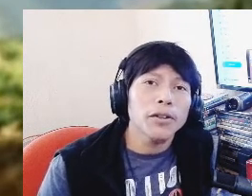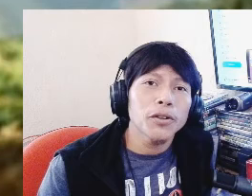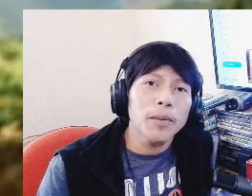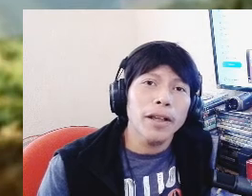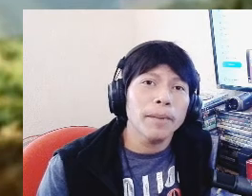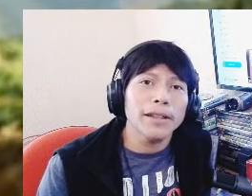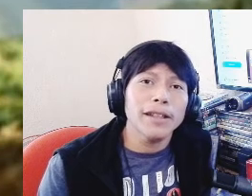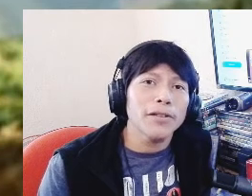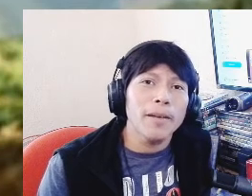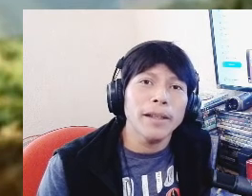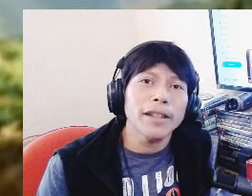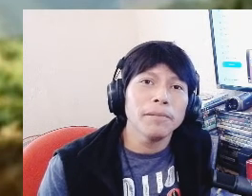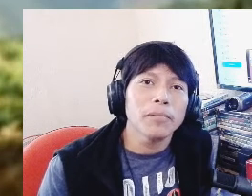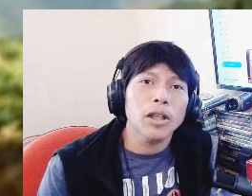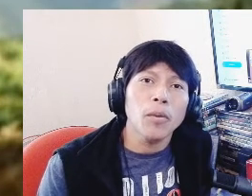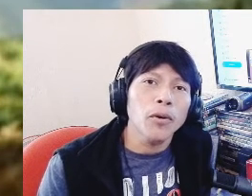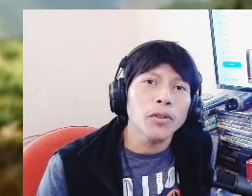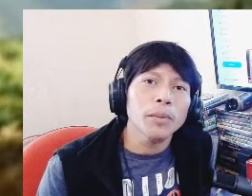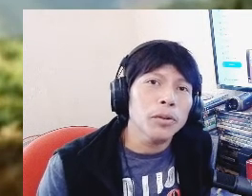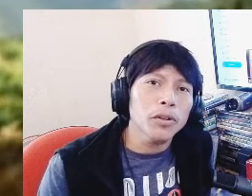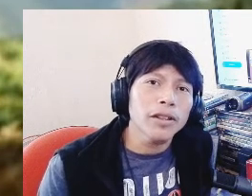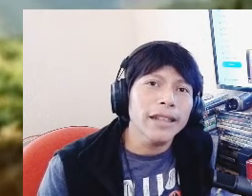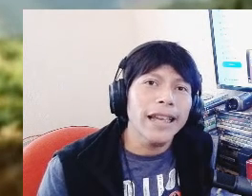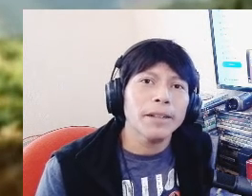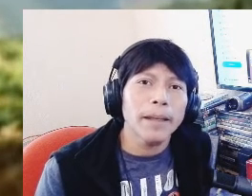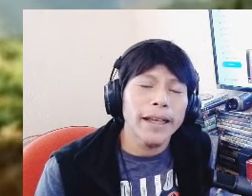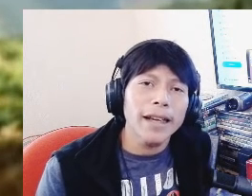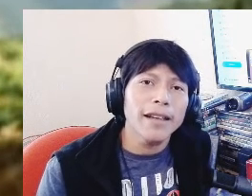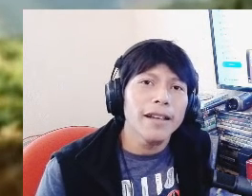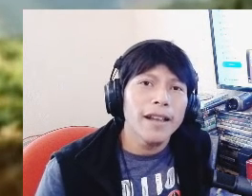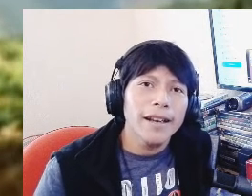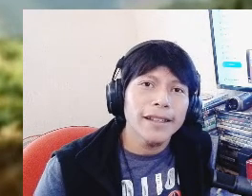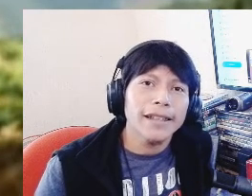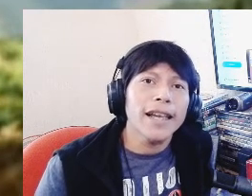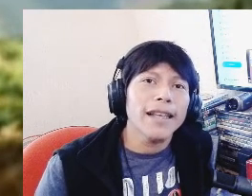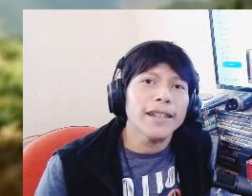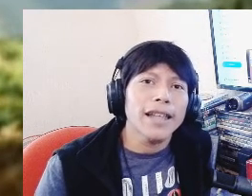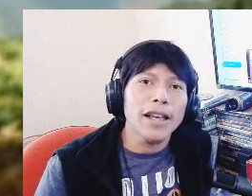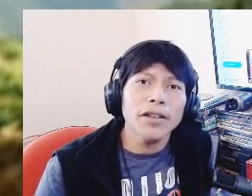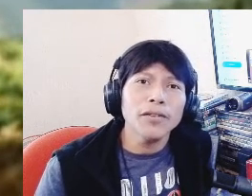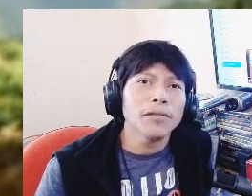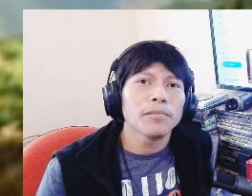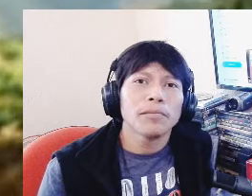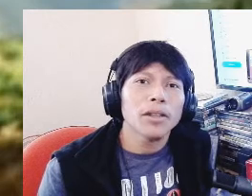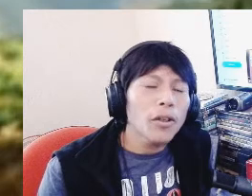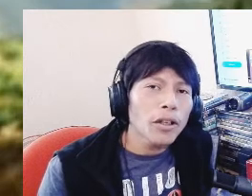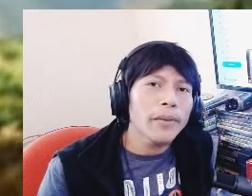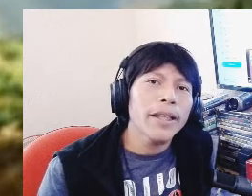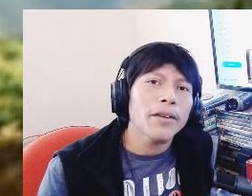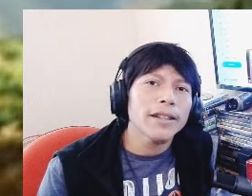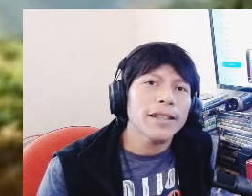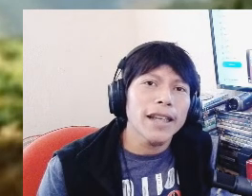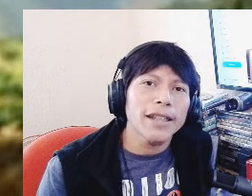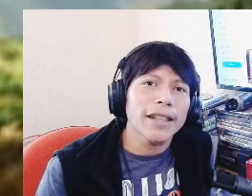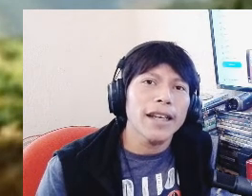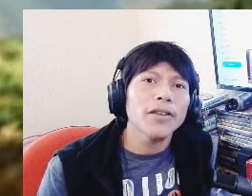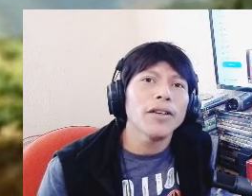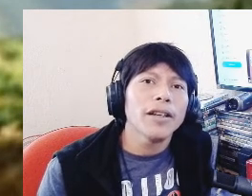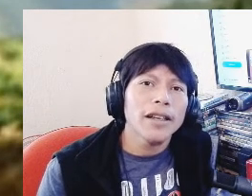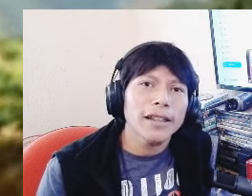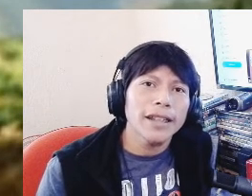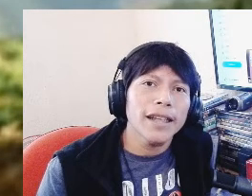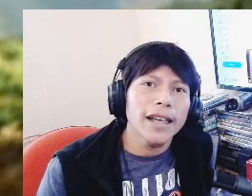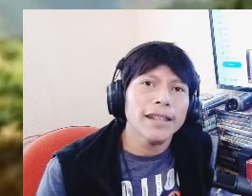algo gracioso porque el presidente solamente le tomó unos minutos explicar las hectáreas de terreno, de dónde vinieron las hectáreas de